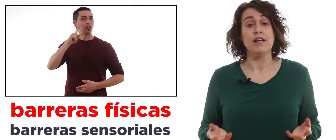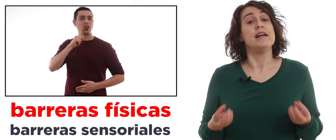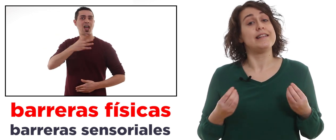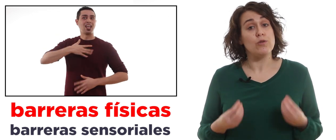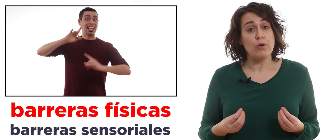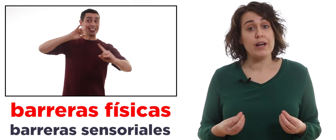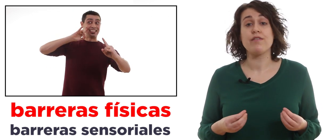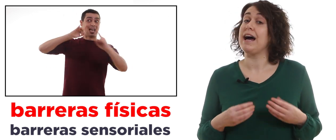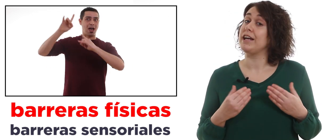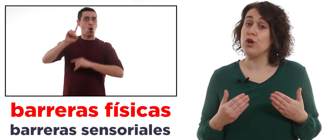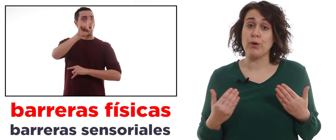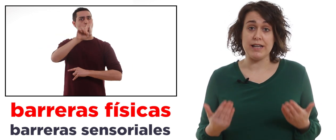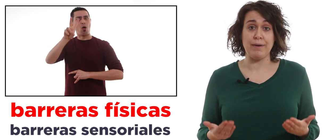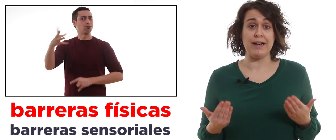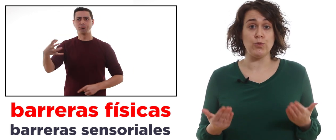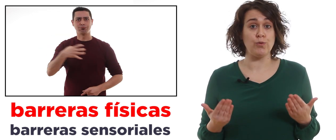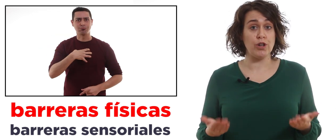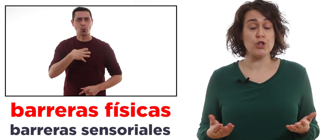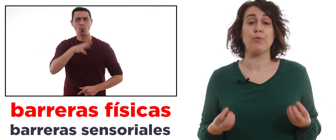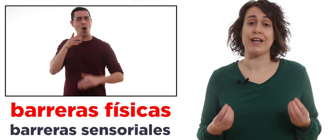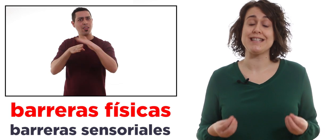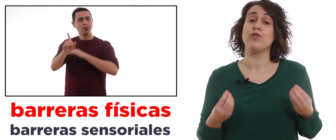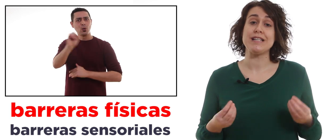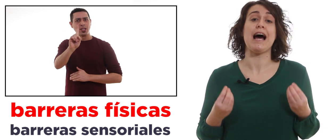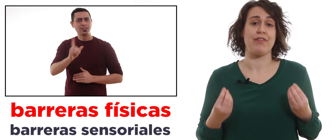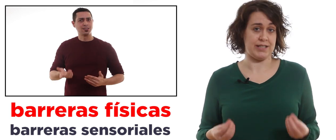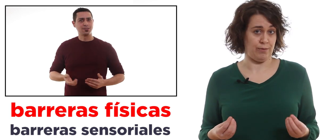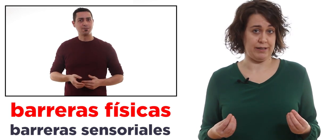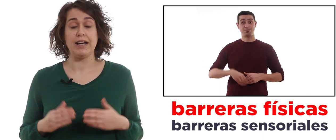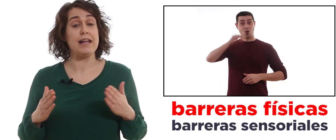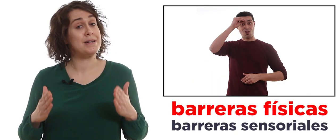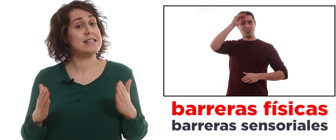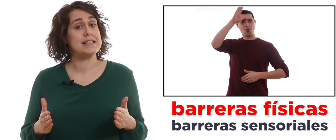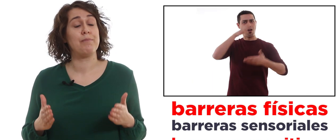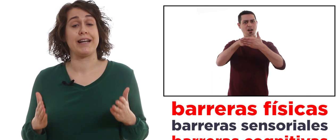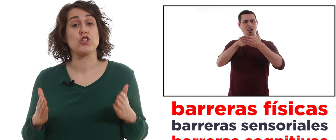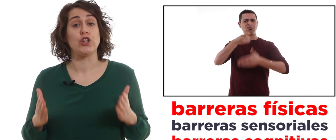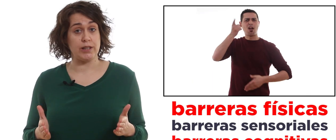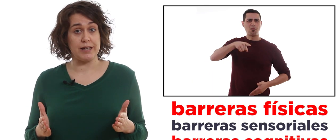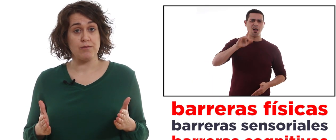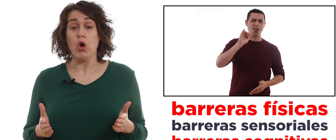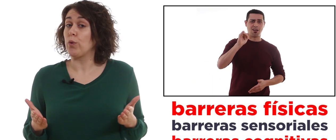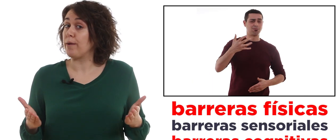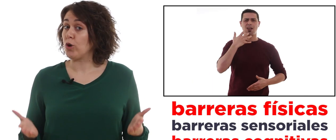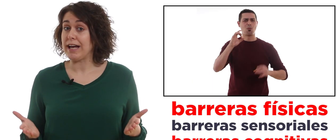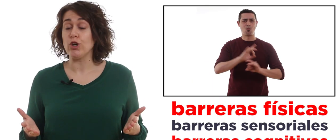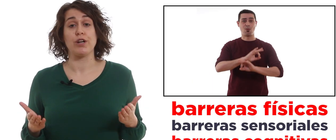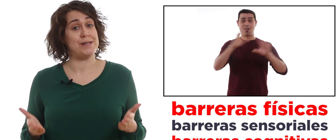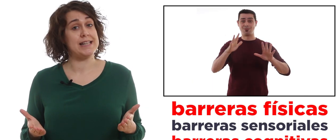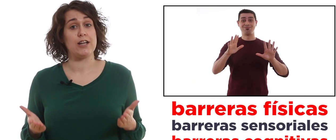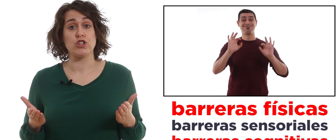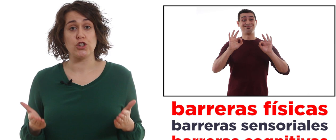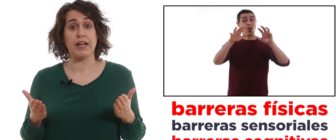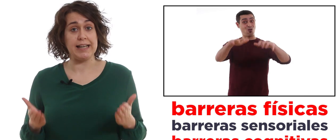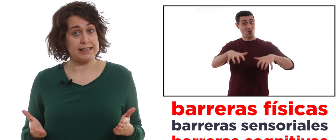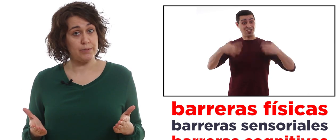sorda tiene una urgencia y no puede llamar al 112 porque este no es accesible. Además, existen barreras cognitivas. Un ejemplo claro lo